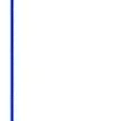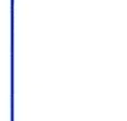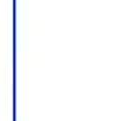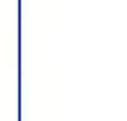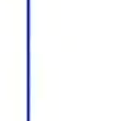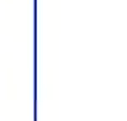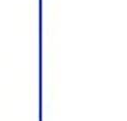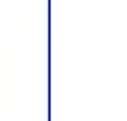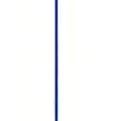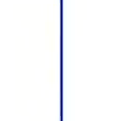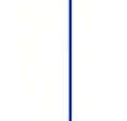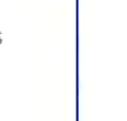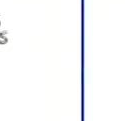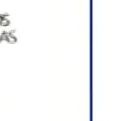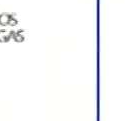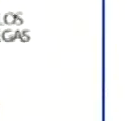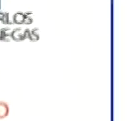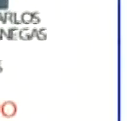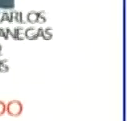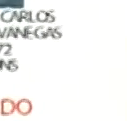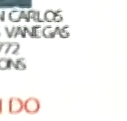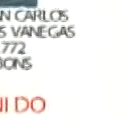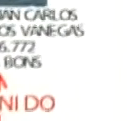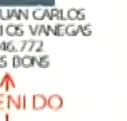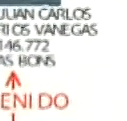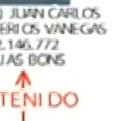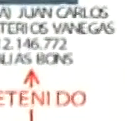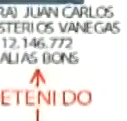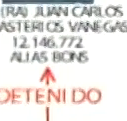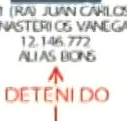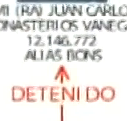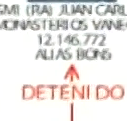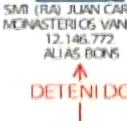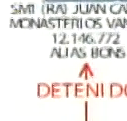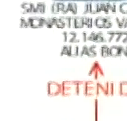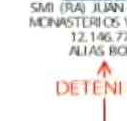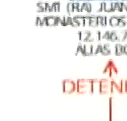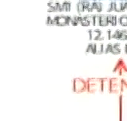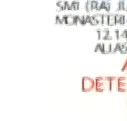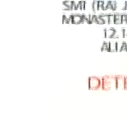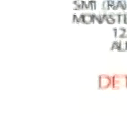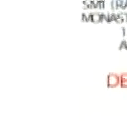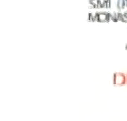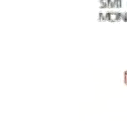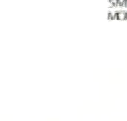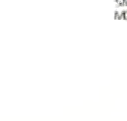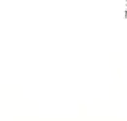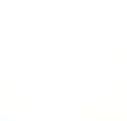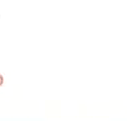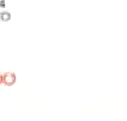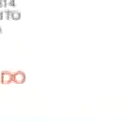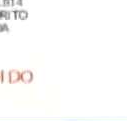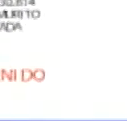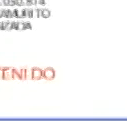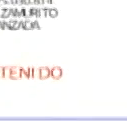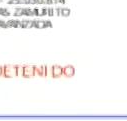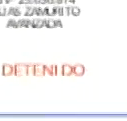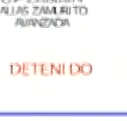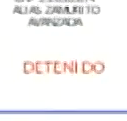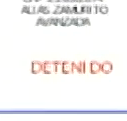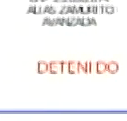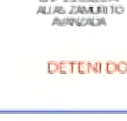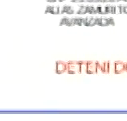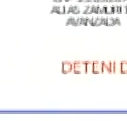sicarios asesinos, quienes habían participado en las guarimbas 2014 y 2017. Estos terroristas